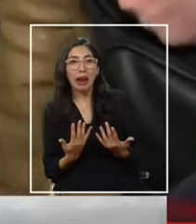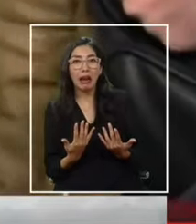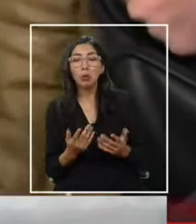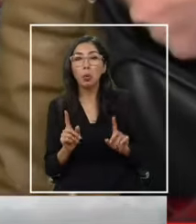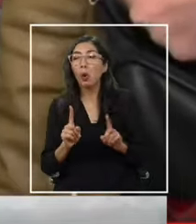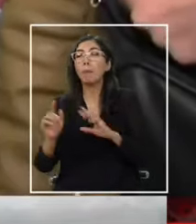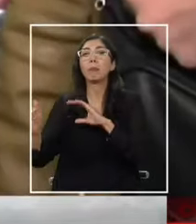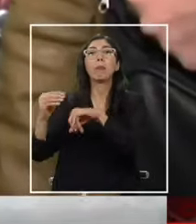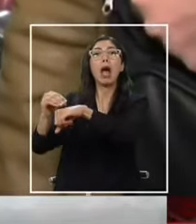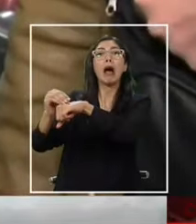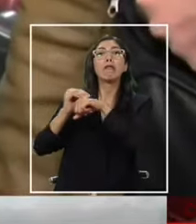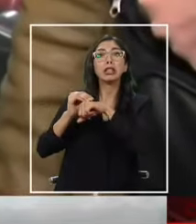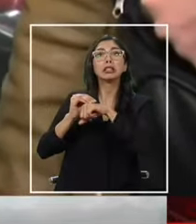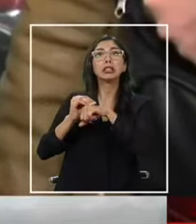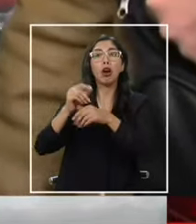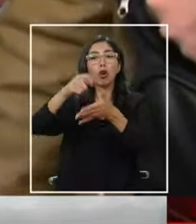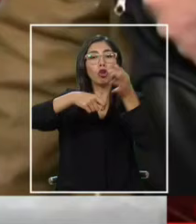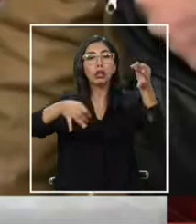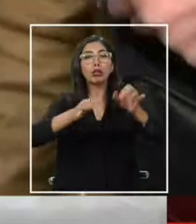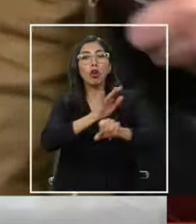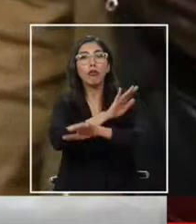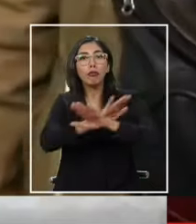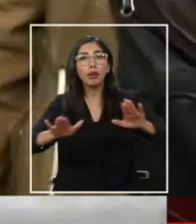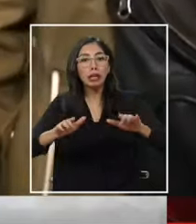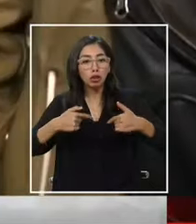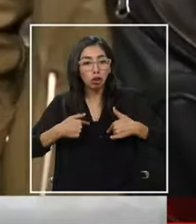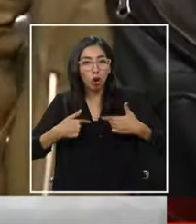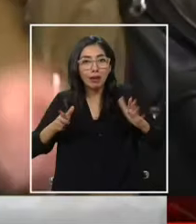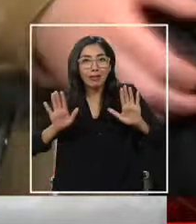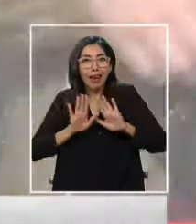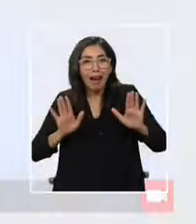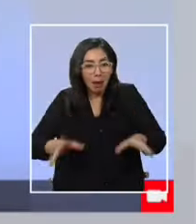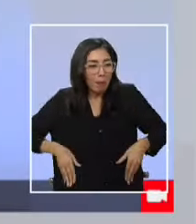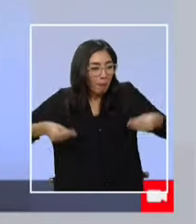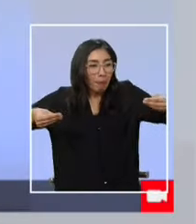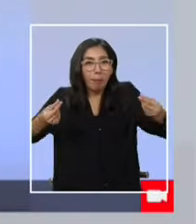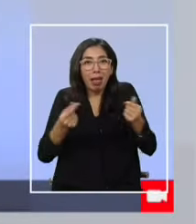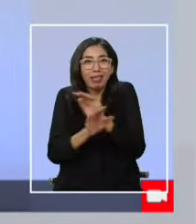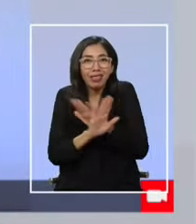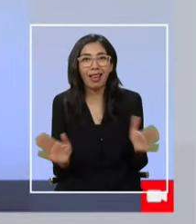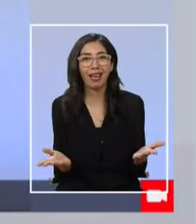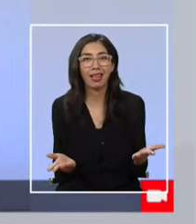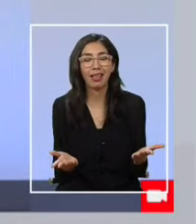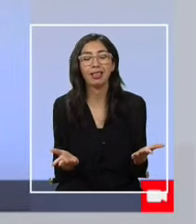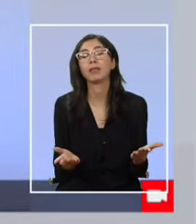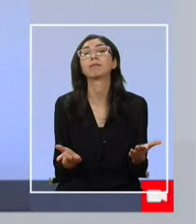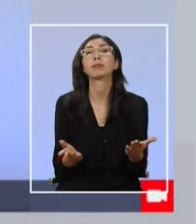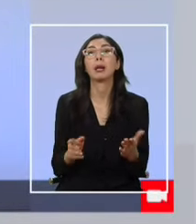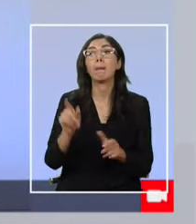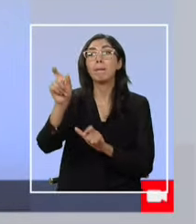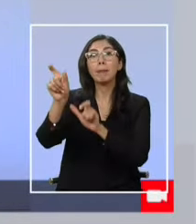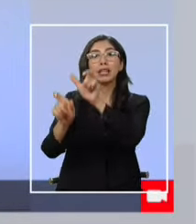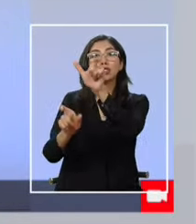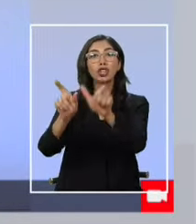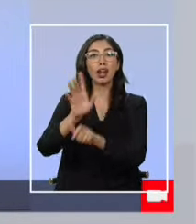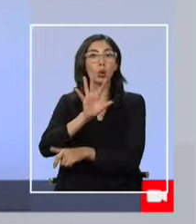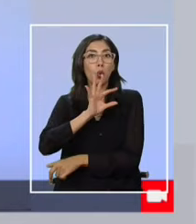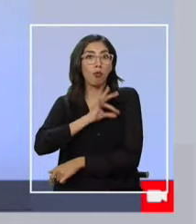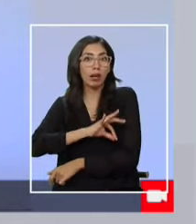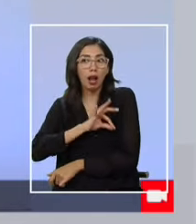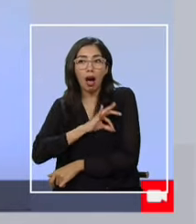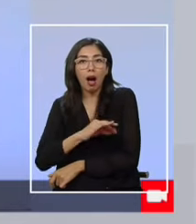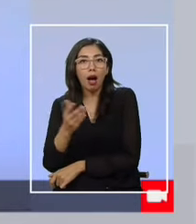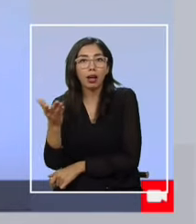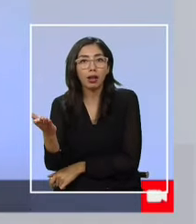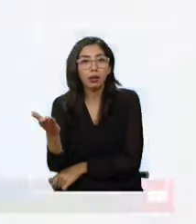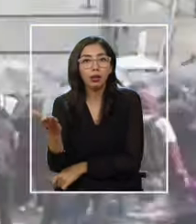una notificación de que se termina el contrato y me quedo sin ningún ingreso. Jubilados, en primer lugar,